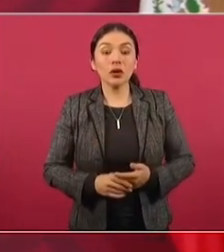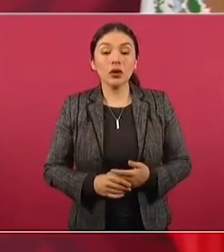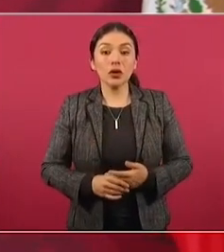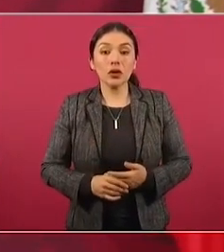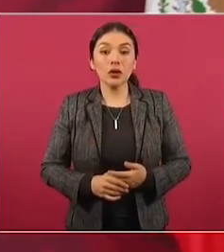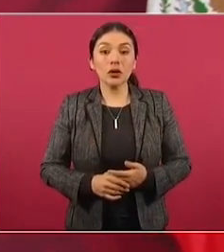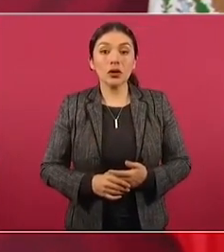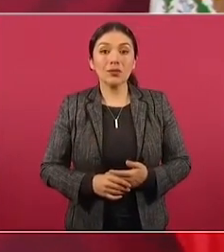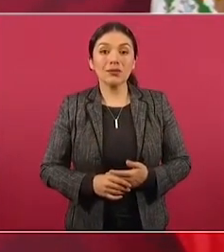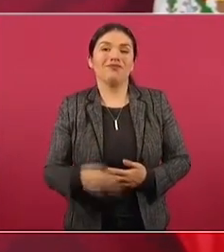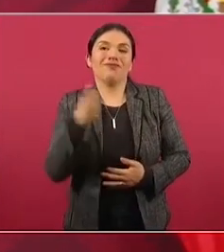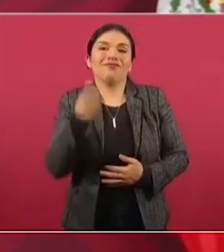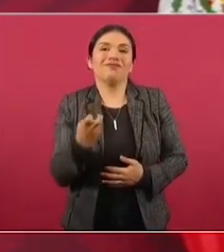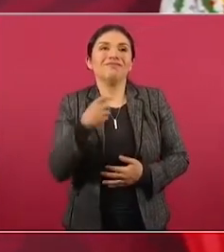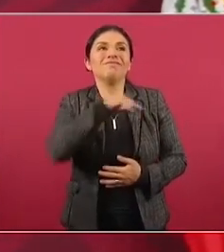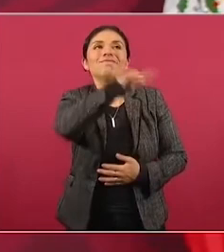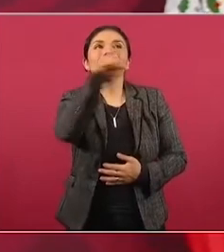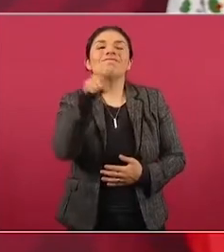Entonces buscan, ¿no?,